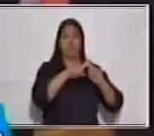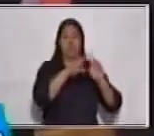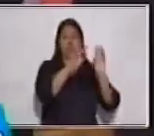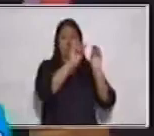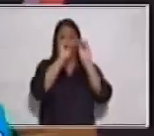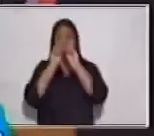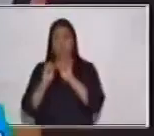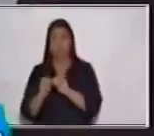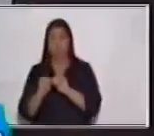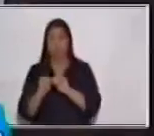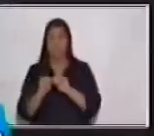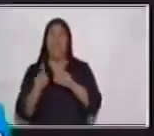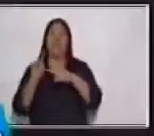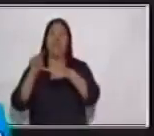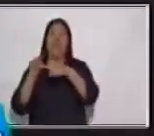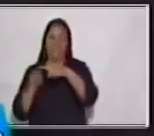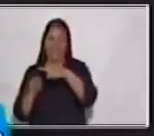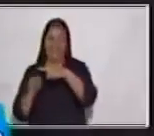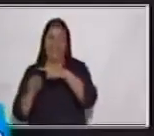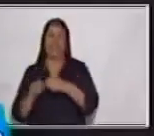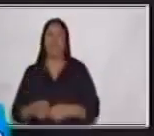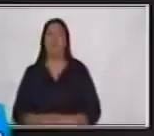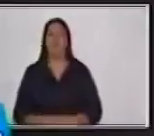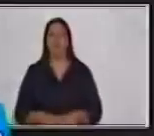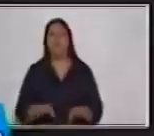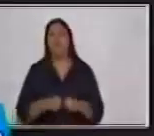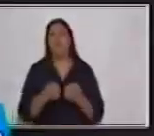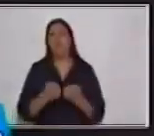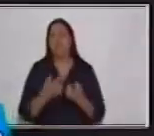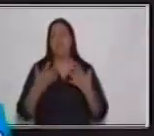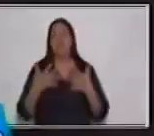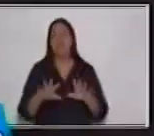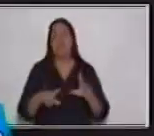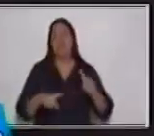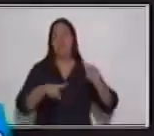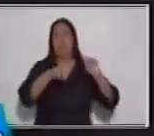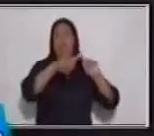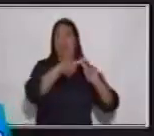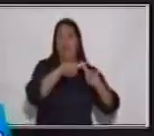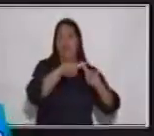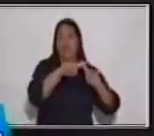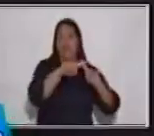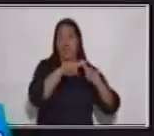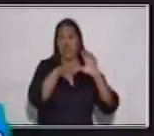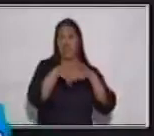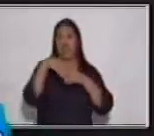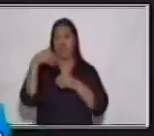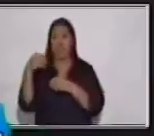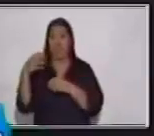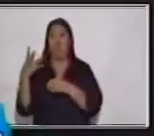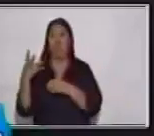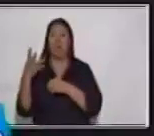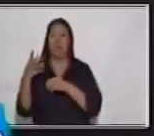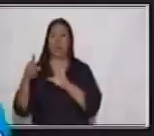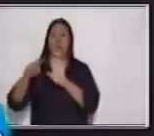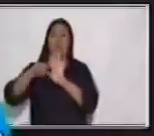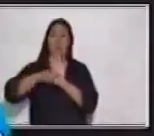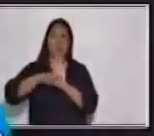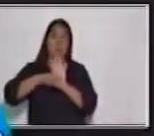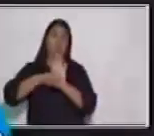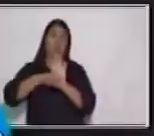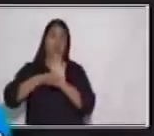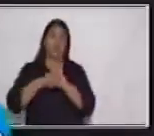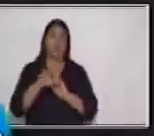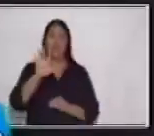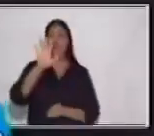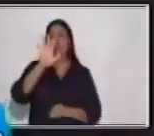dividir. Entonces tenemos el valor. X va a ser igual menos